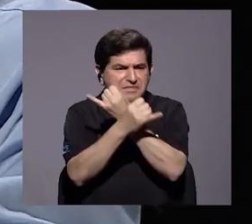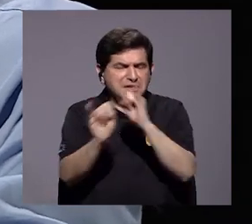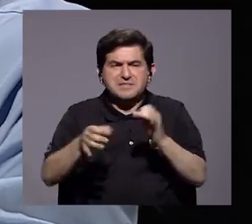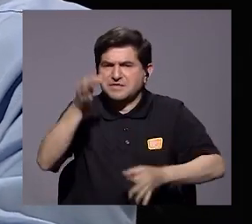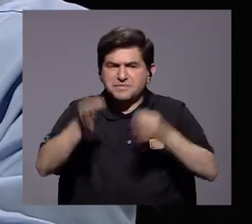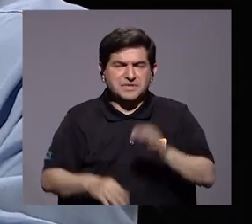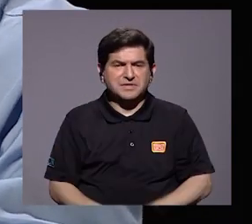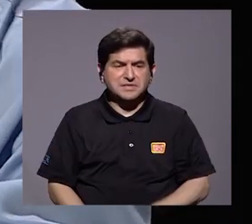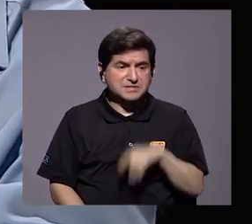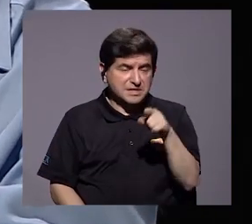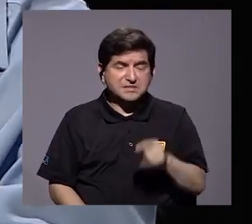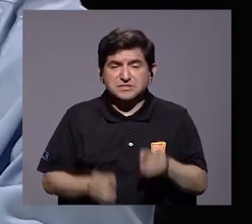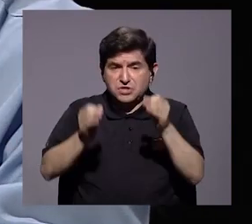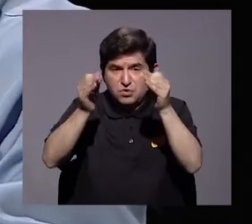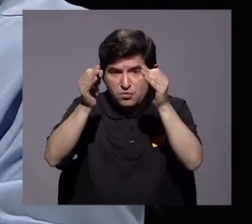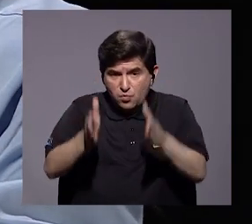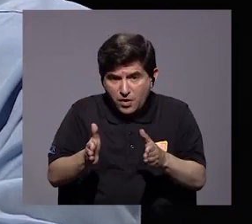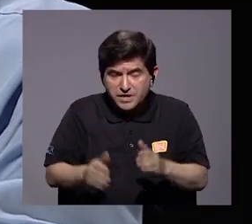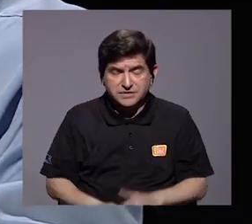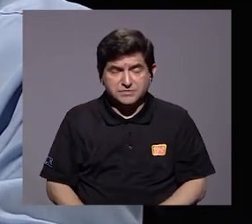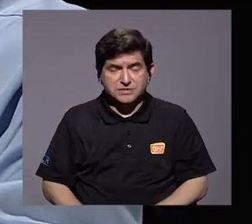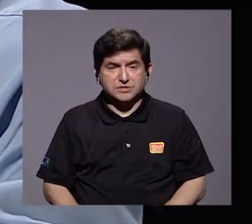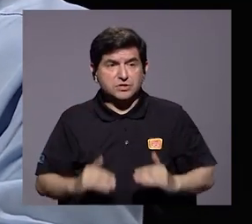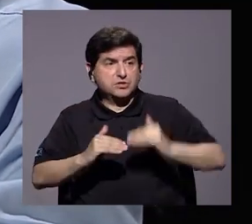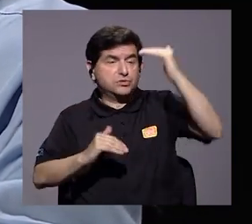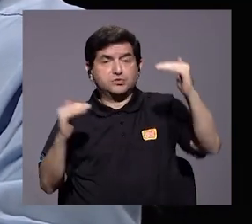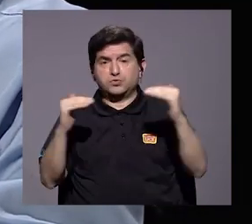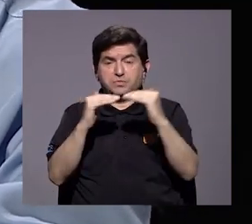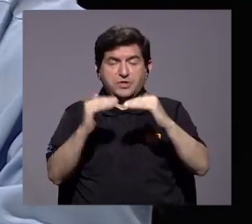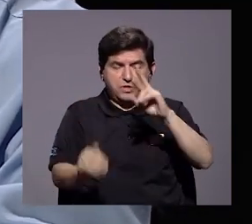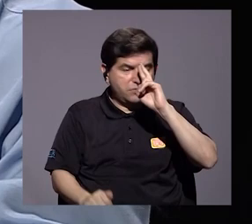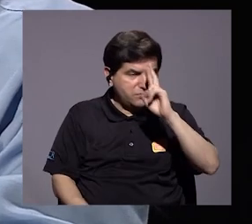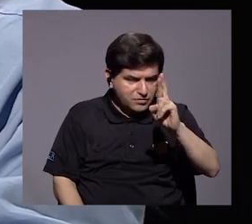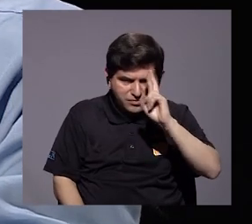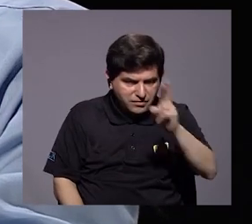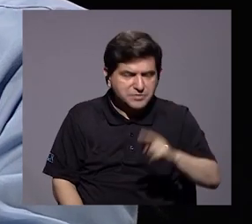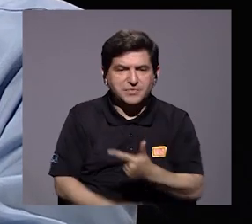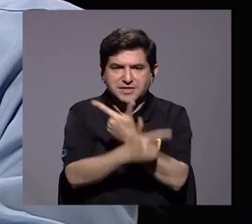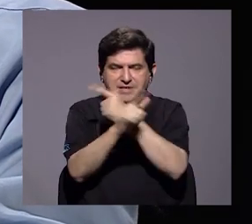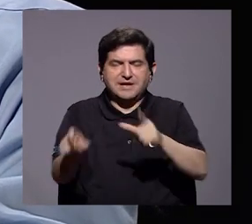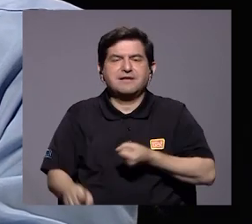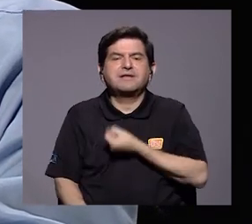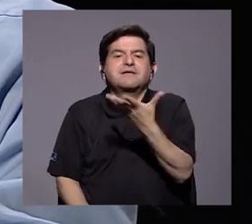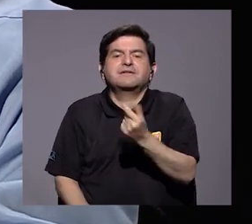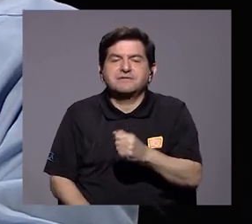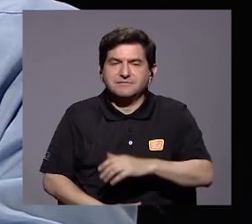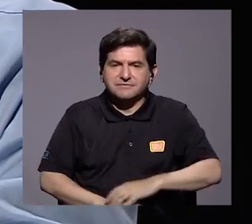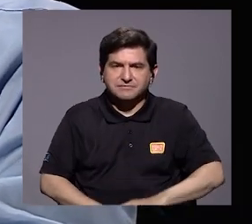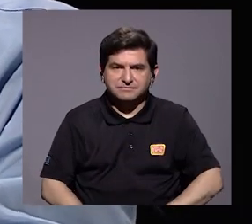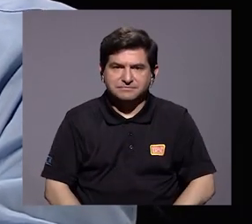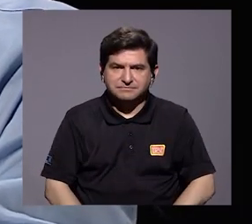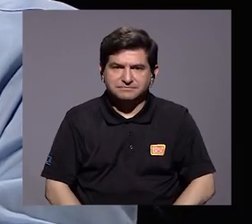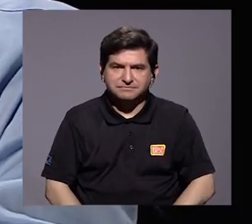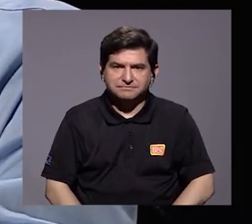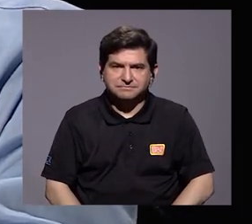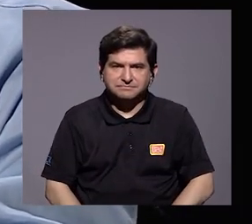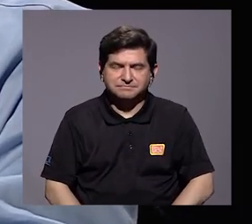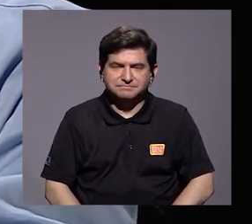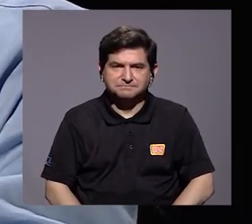si los huesos no van a respetar los altos magistrados no van a respetar la libertad de expresión entonces